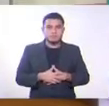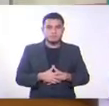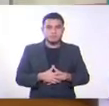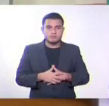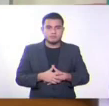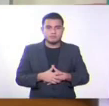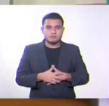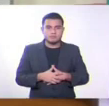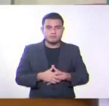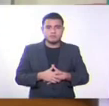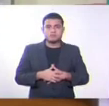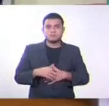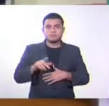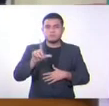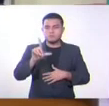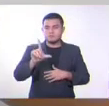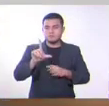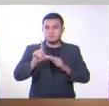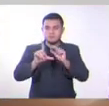esta longitud